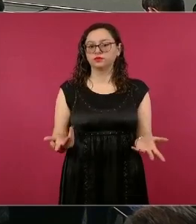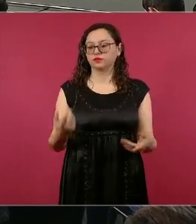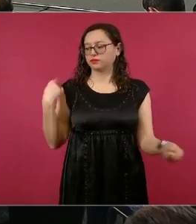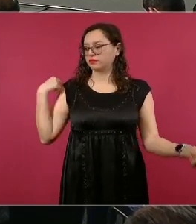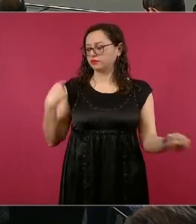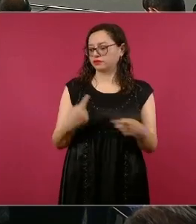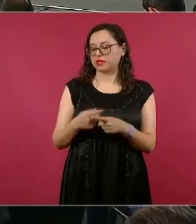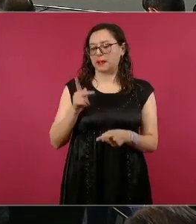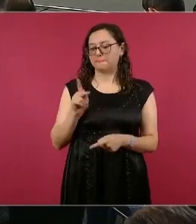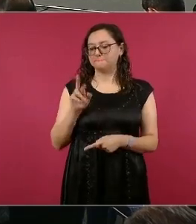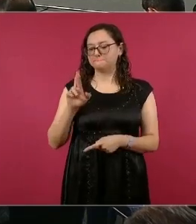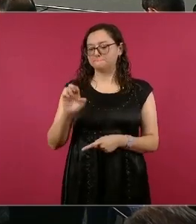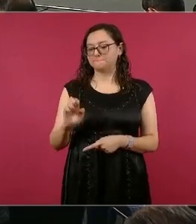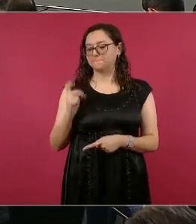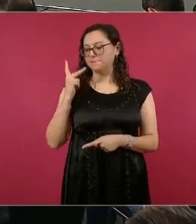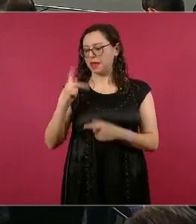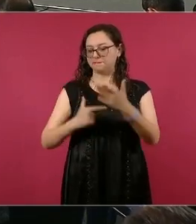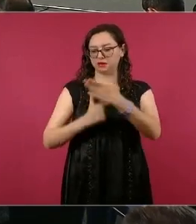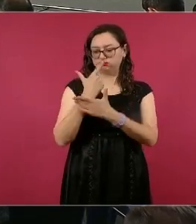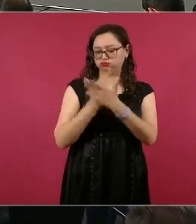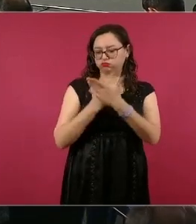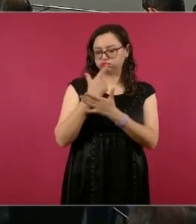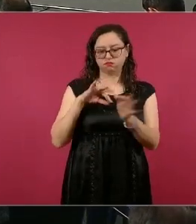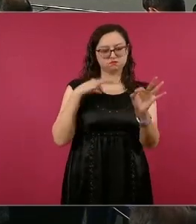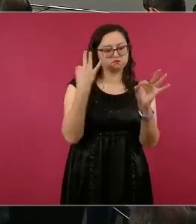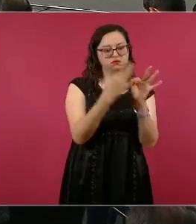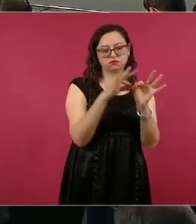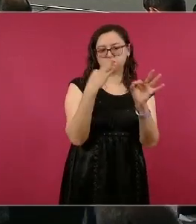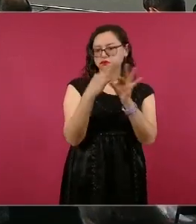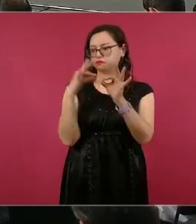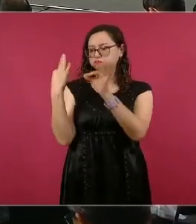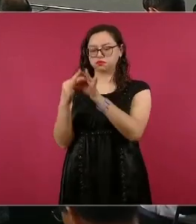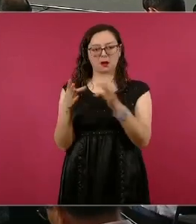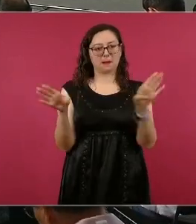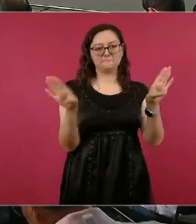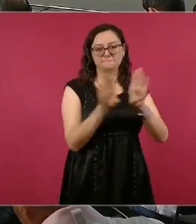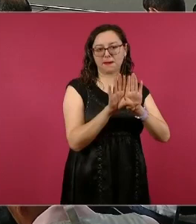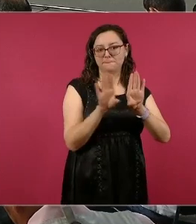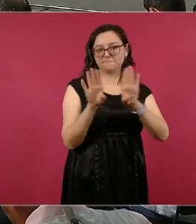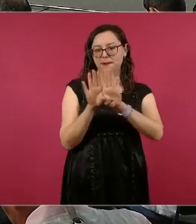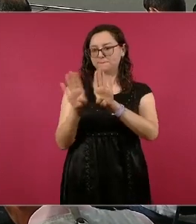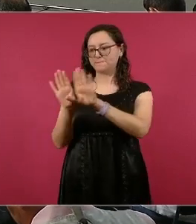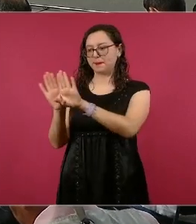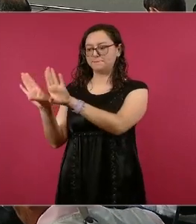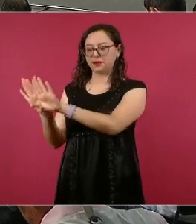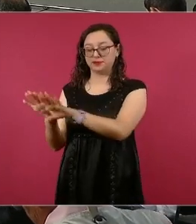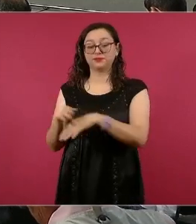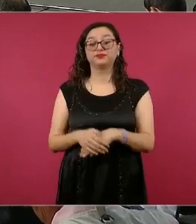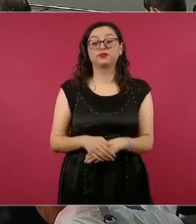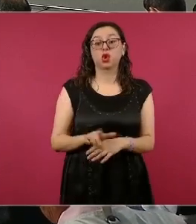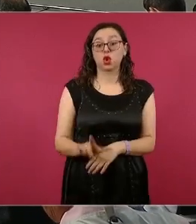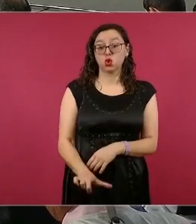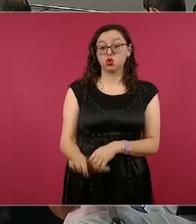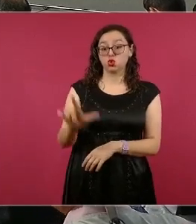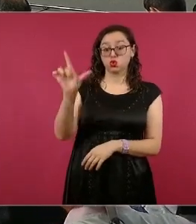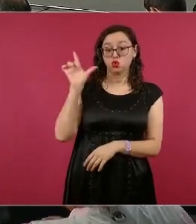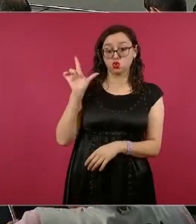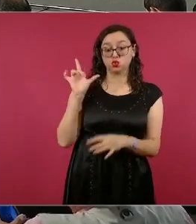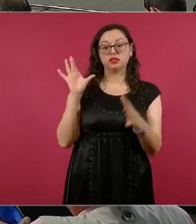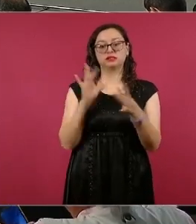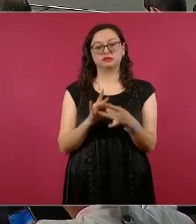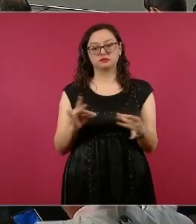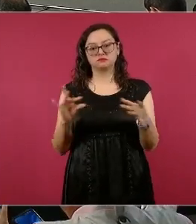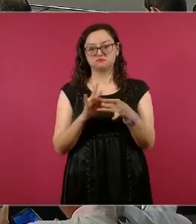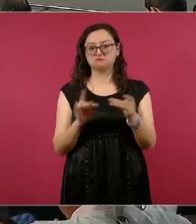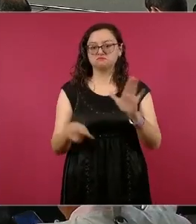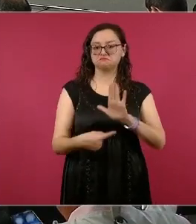los PREPS, los programas de resultados electorales preliminares. El lunes hablamos aquí de los